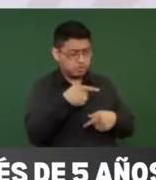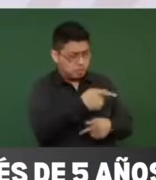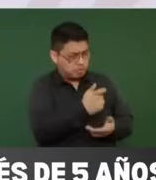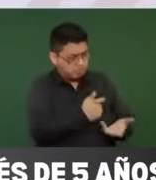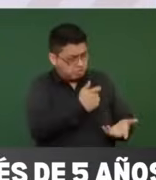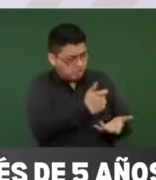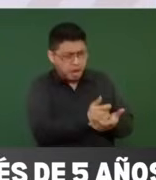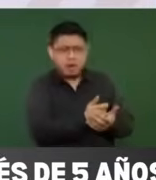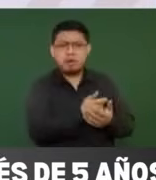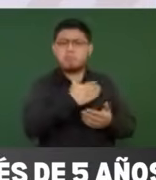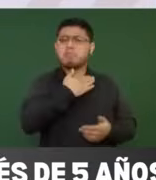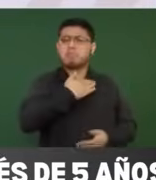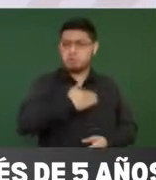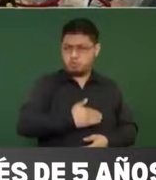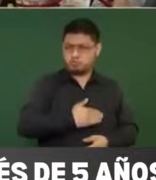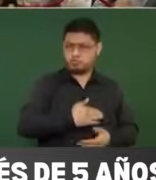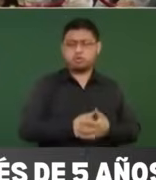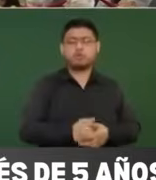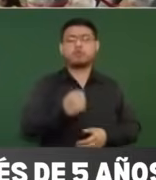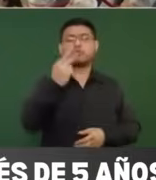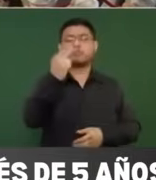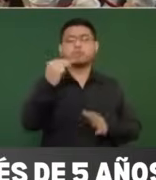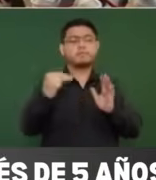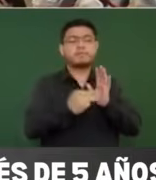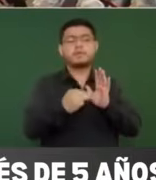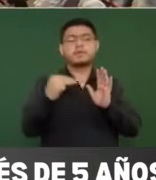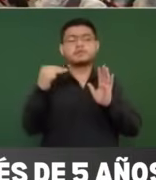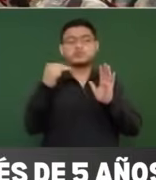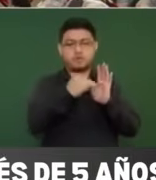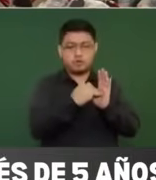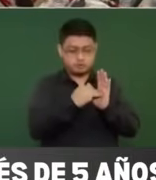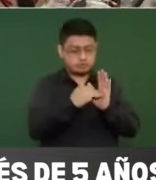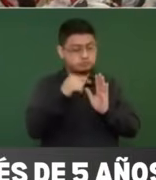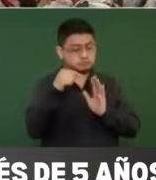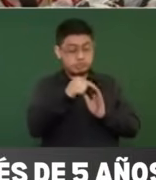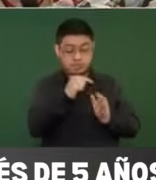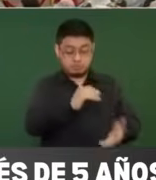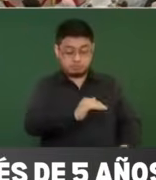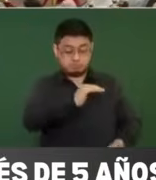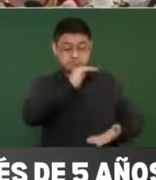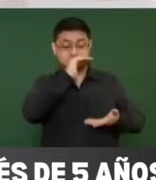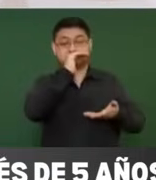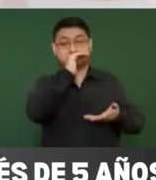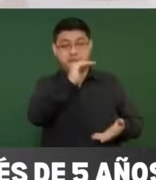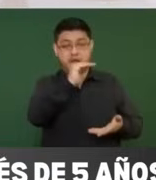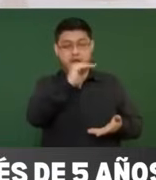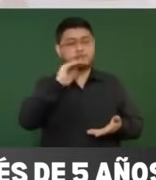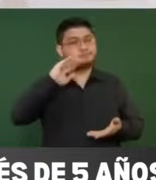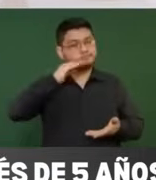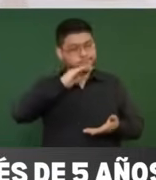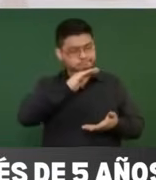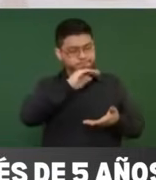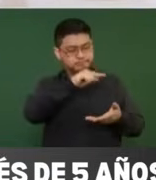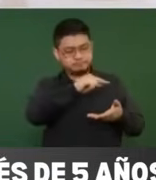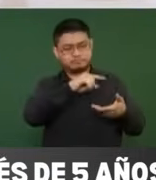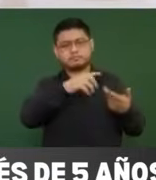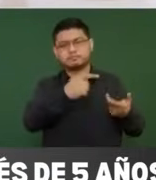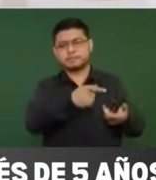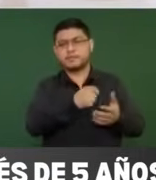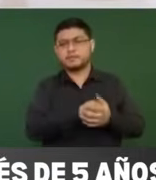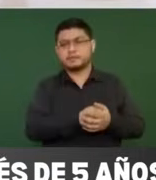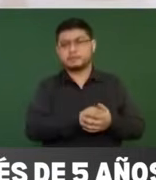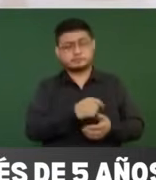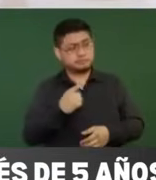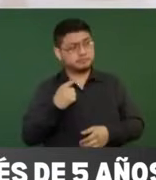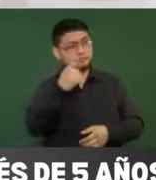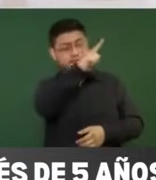justos 2 millones de toneladas de maíz, la mayor cantidad en el estado de